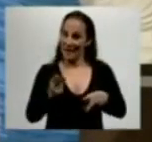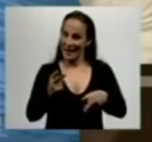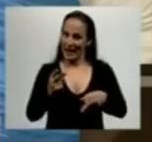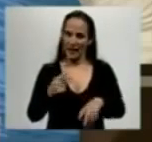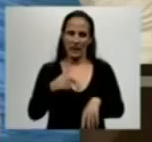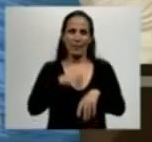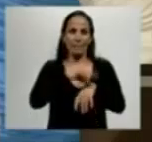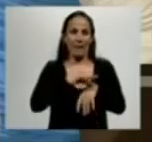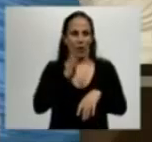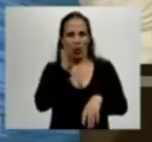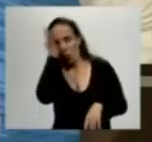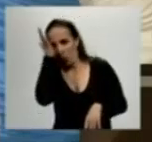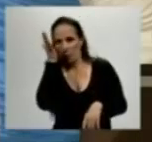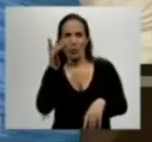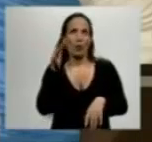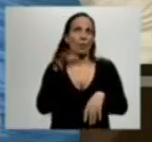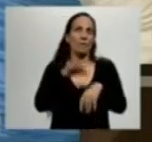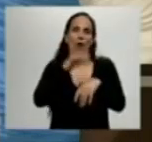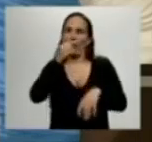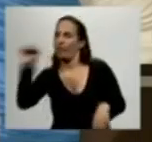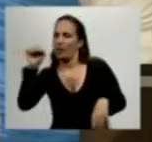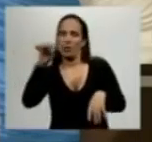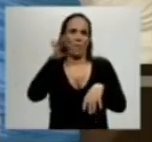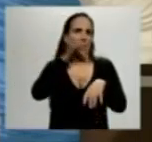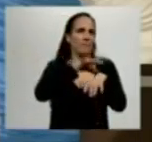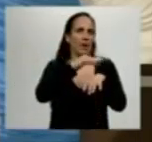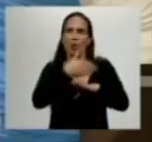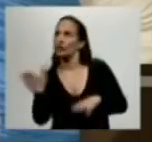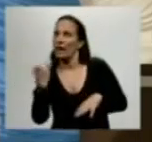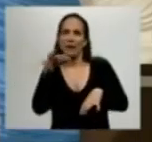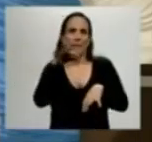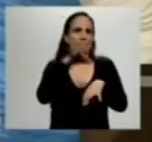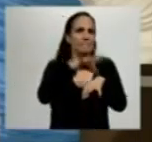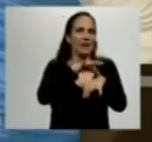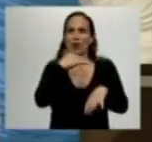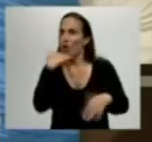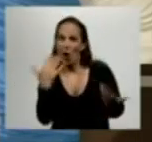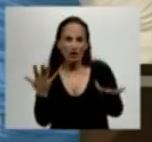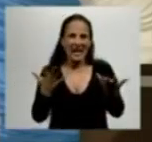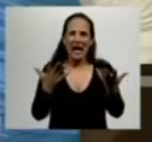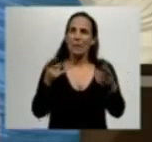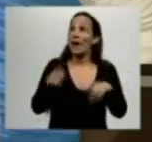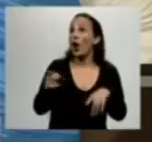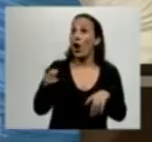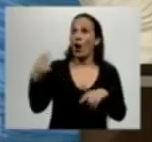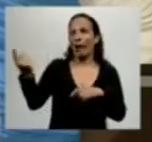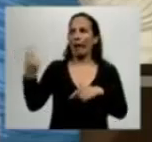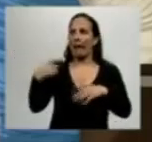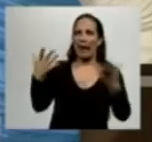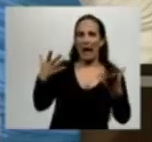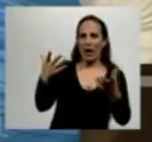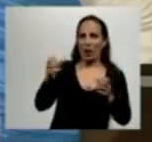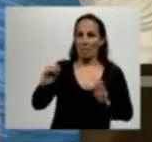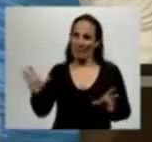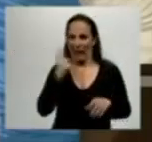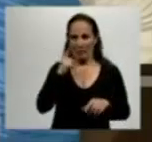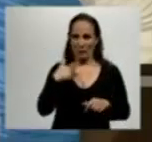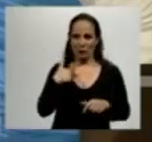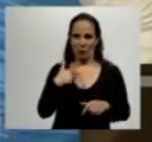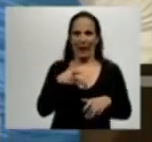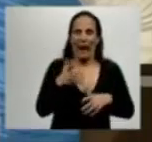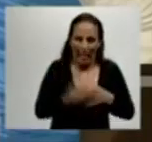o se durmió, o no vino, o llegó tarde, o no sabe, o alguien le dijo que te cortara mal para que te pasara algo, estamos